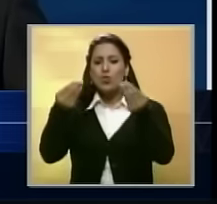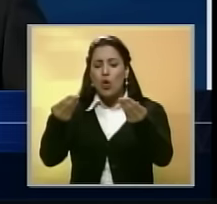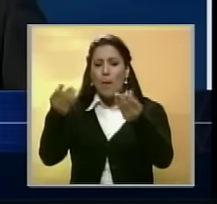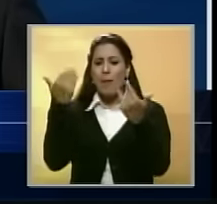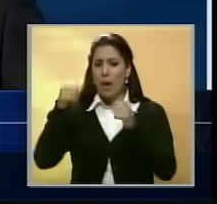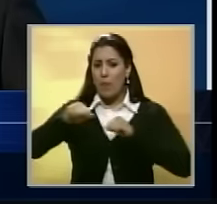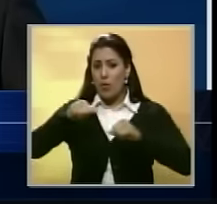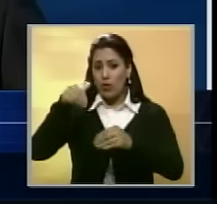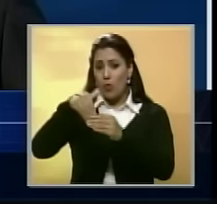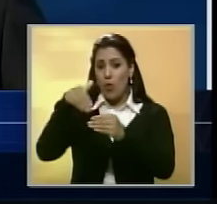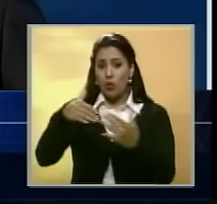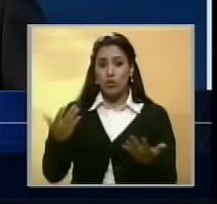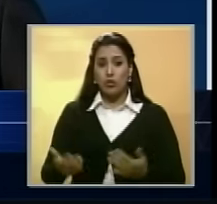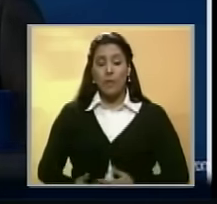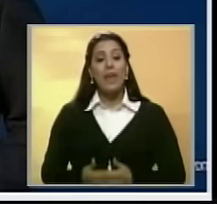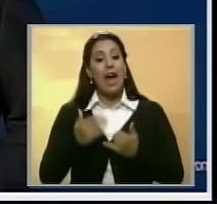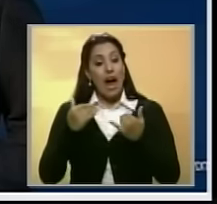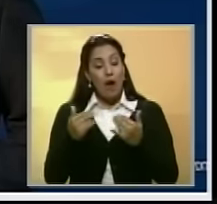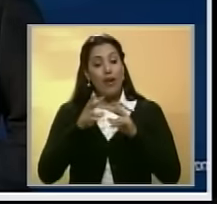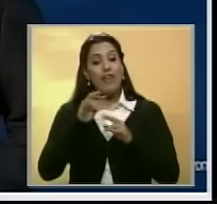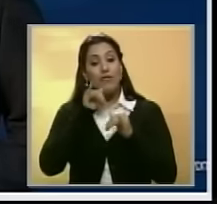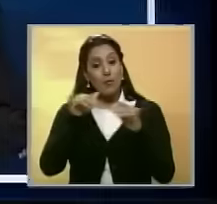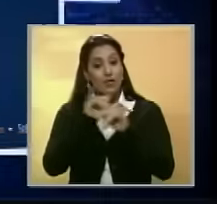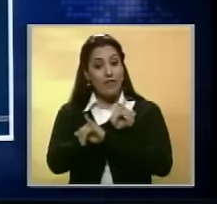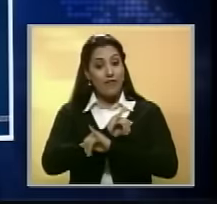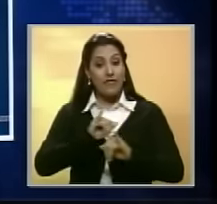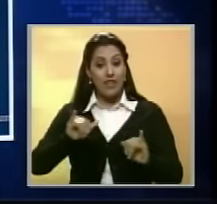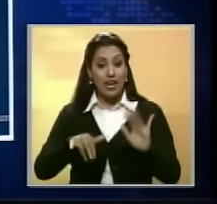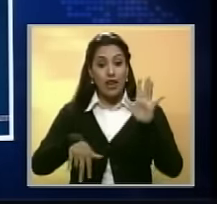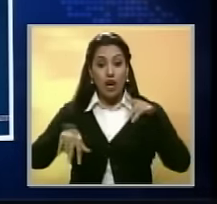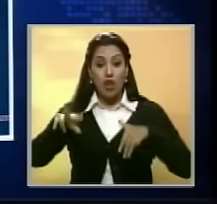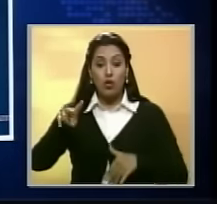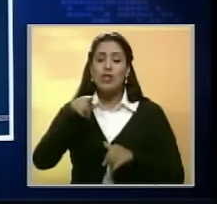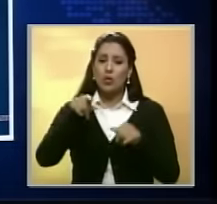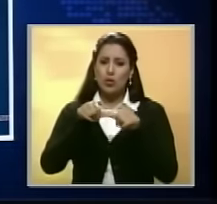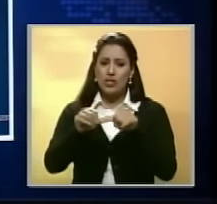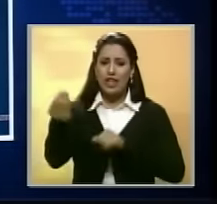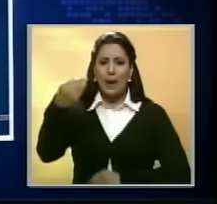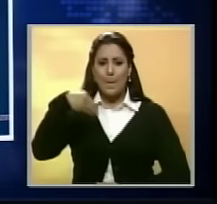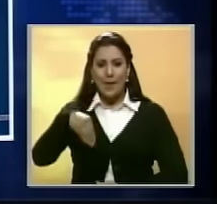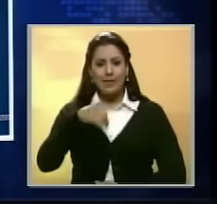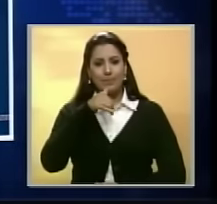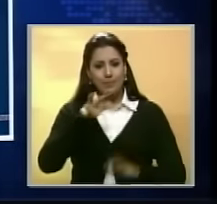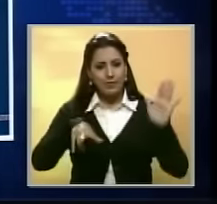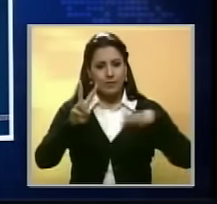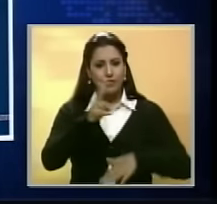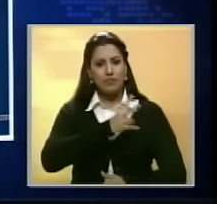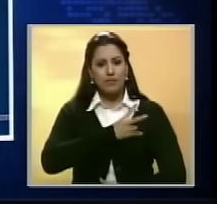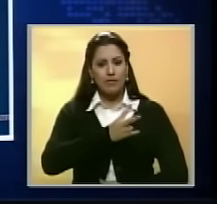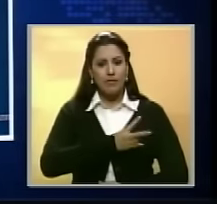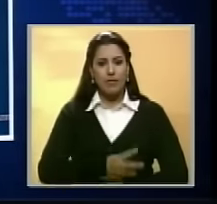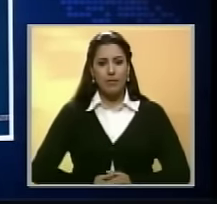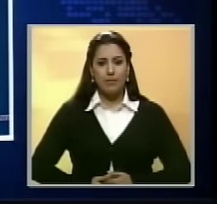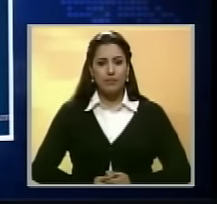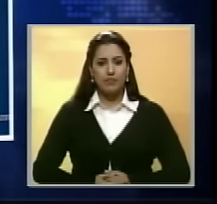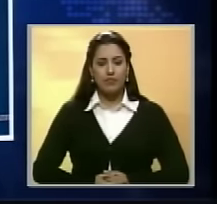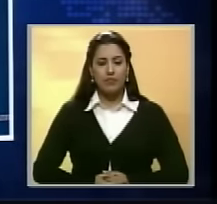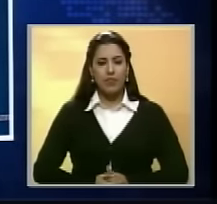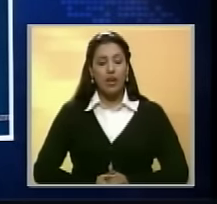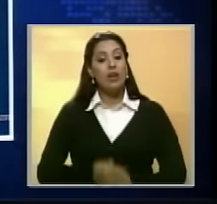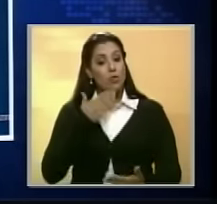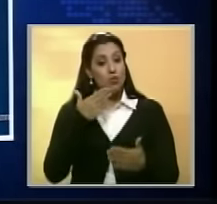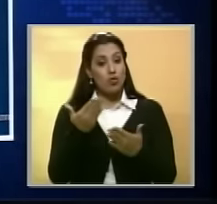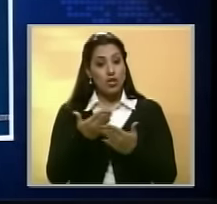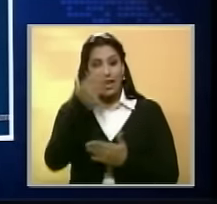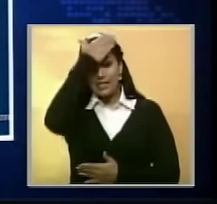el referendo revocatorio. Es la información que podemos ofrecerles hasta este momento, sin eco más de la emisión meridiana de Noticiero Venevisión.